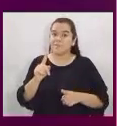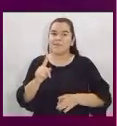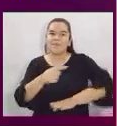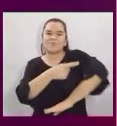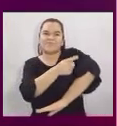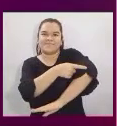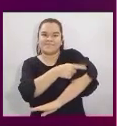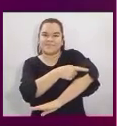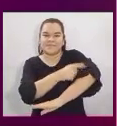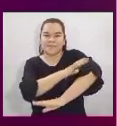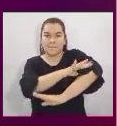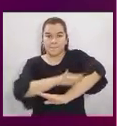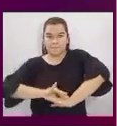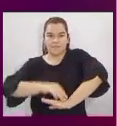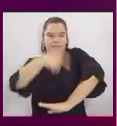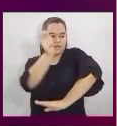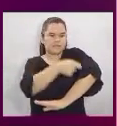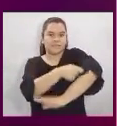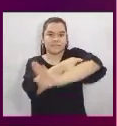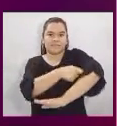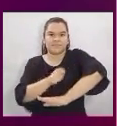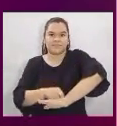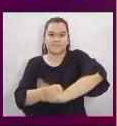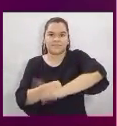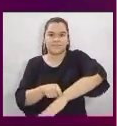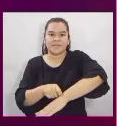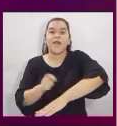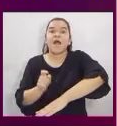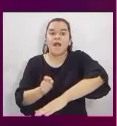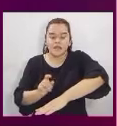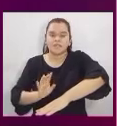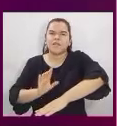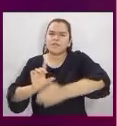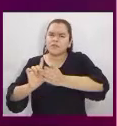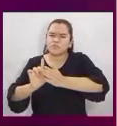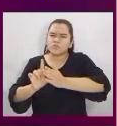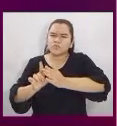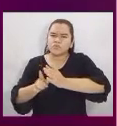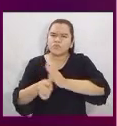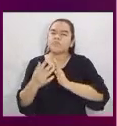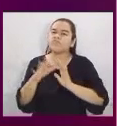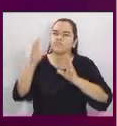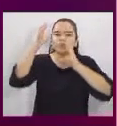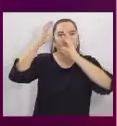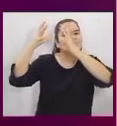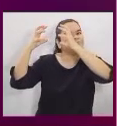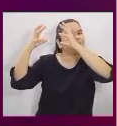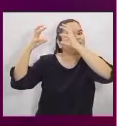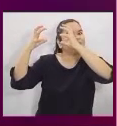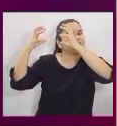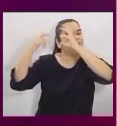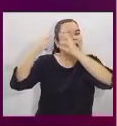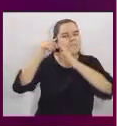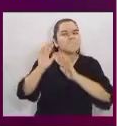los reflejos rotulianos le dieron la pauta de que sí podía ser un problema a nivel